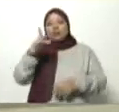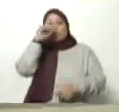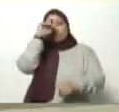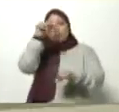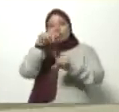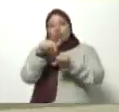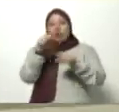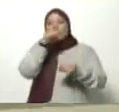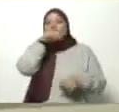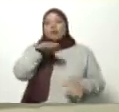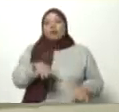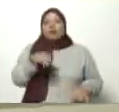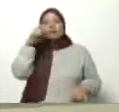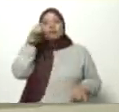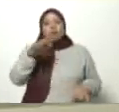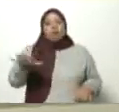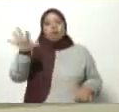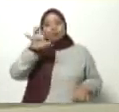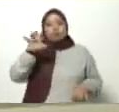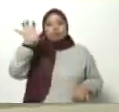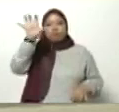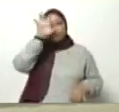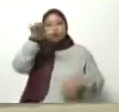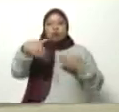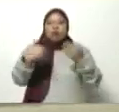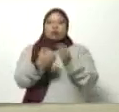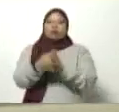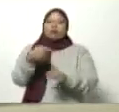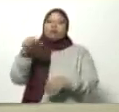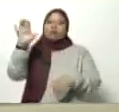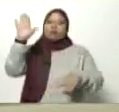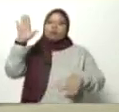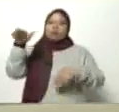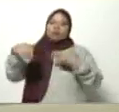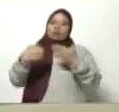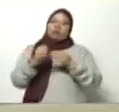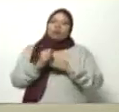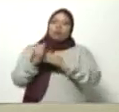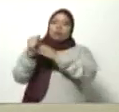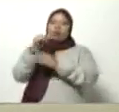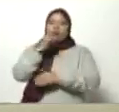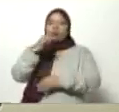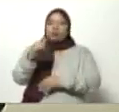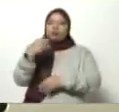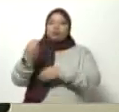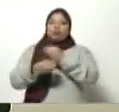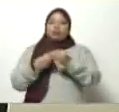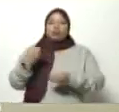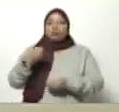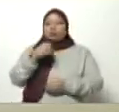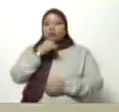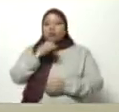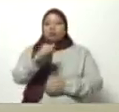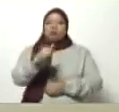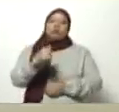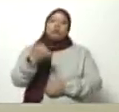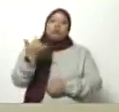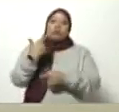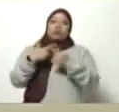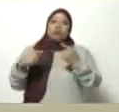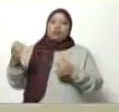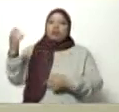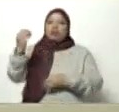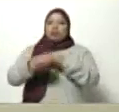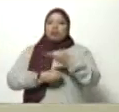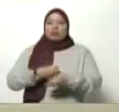objetivo histórico del Plan de la Patria. Con respecto a la juramentación de los liderazgos de bases, informó que el Distrito Capital está